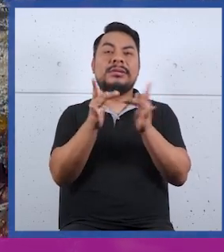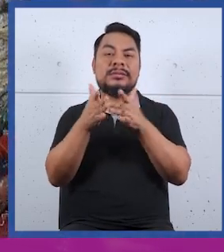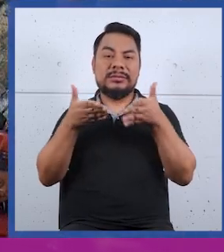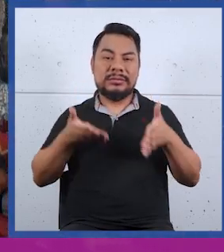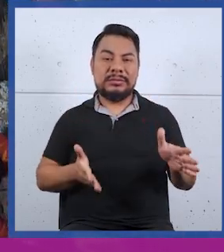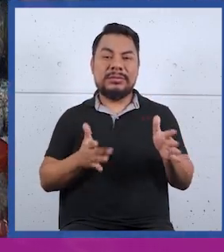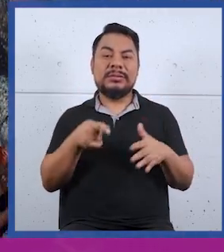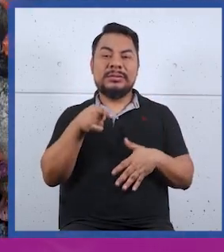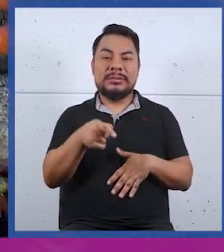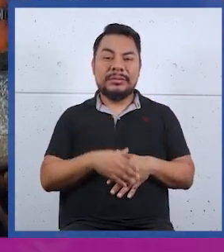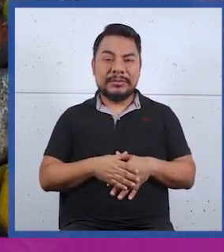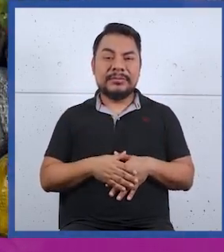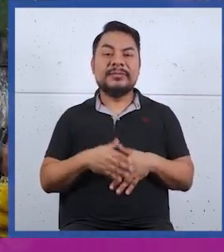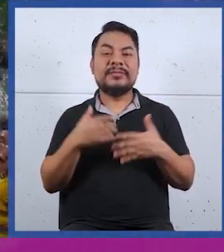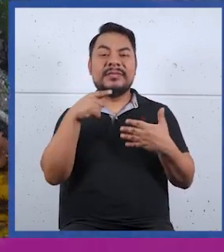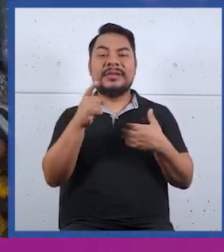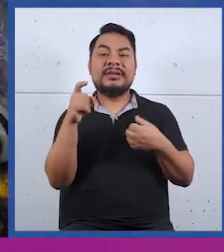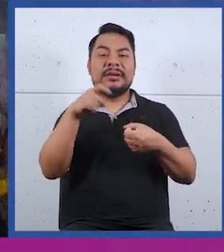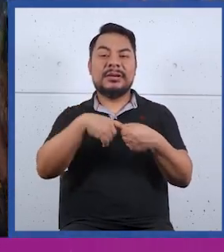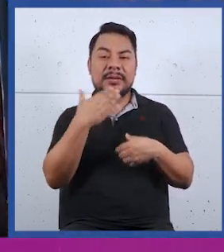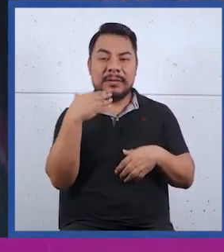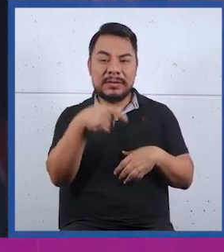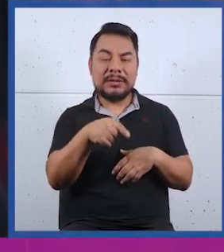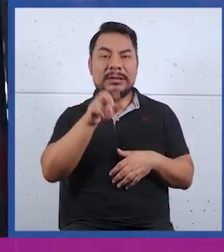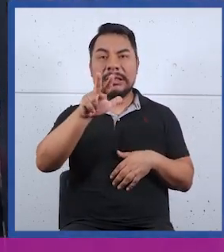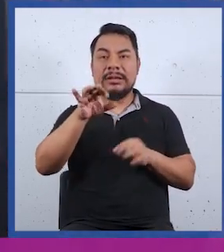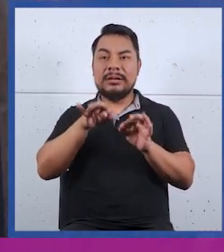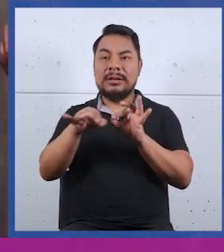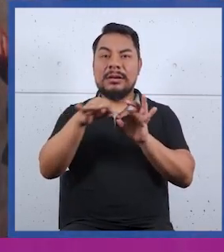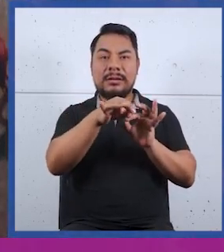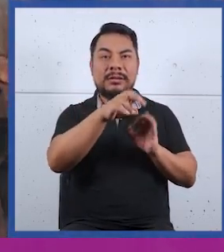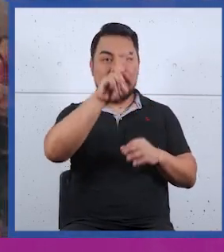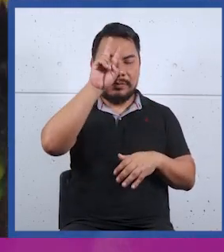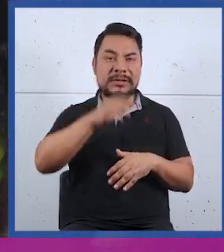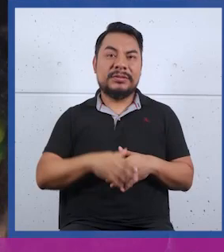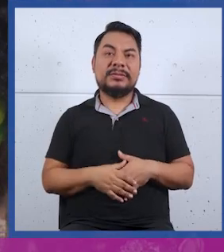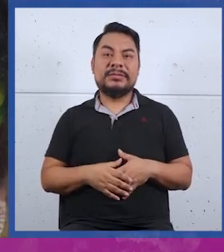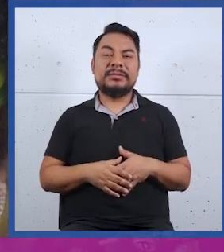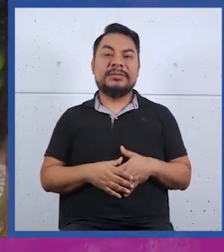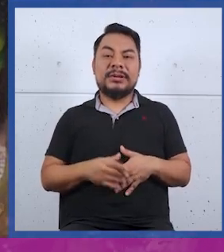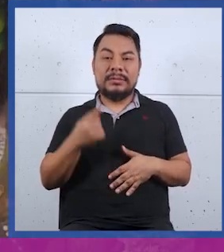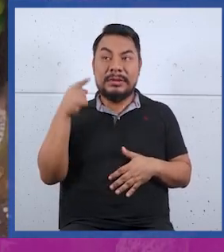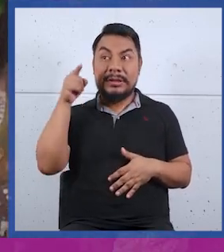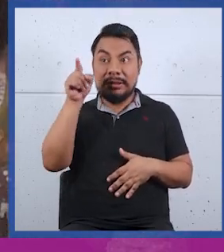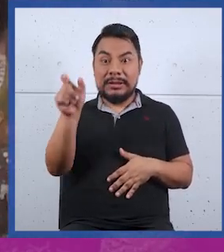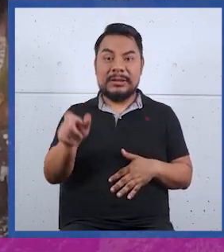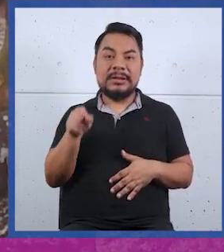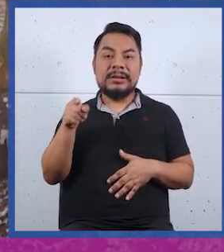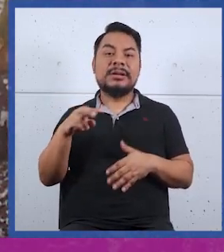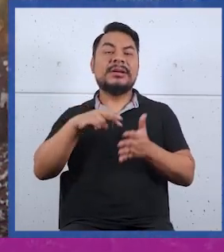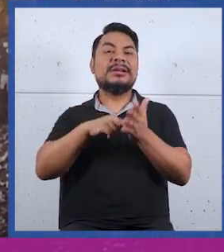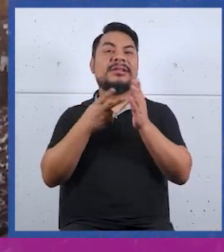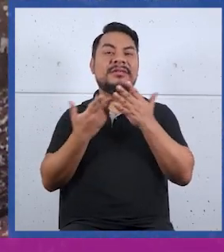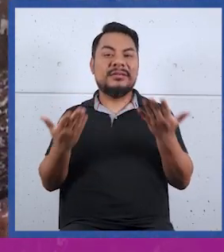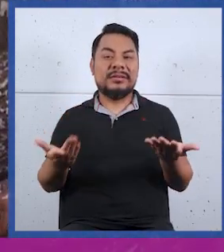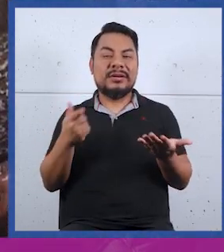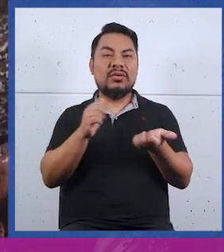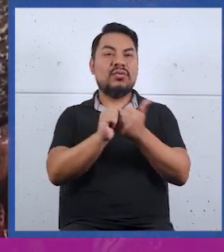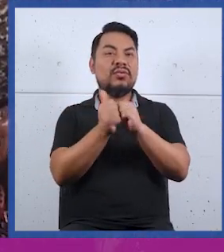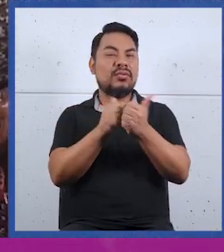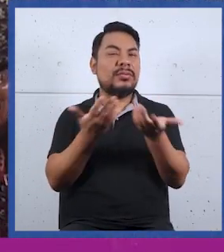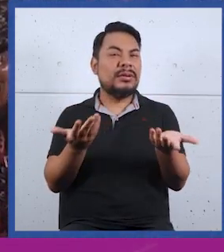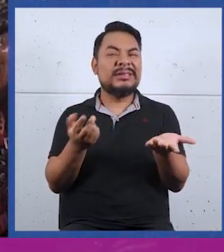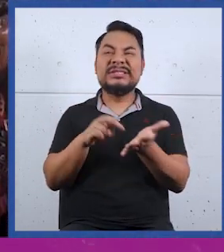Jesús, en lo que participan de las 3 regiones del Perú. Para él, ¿qué representa este tipo de